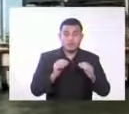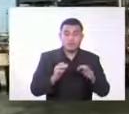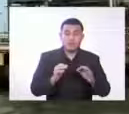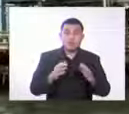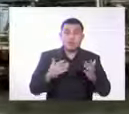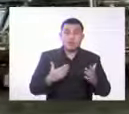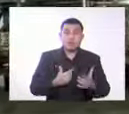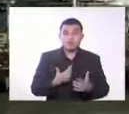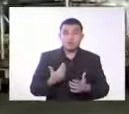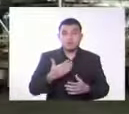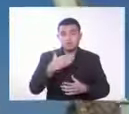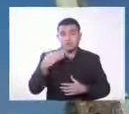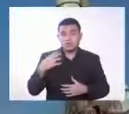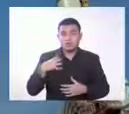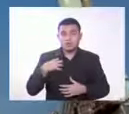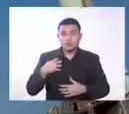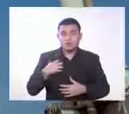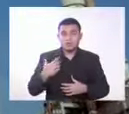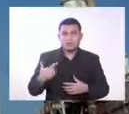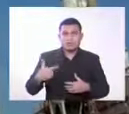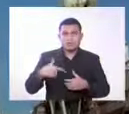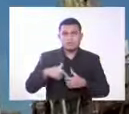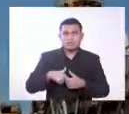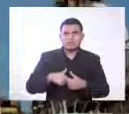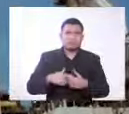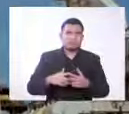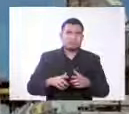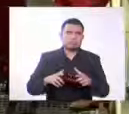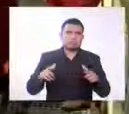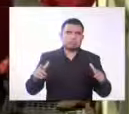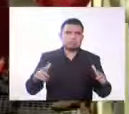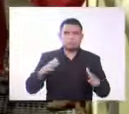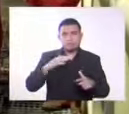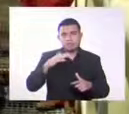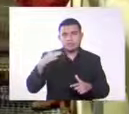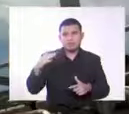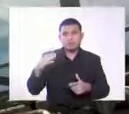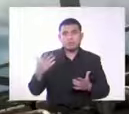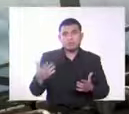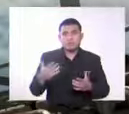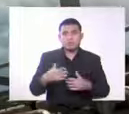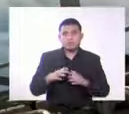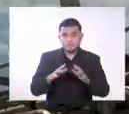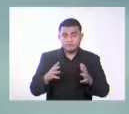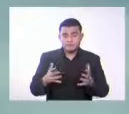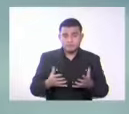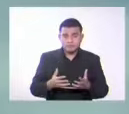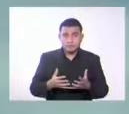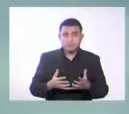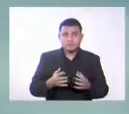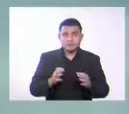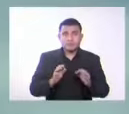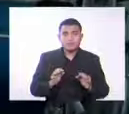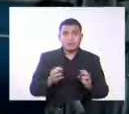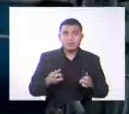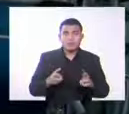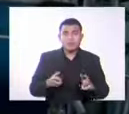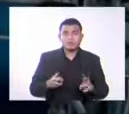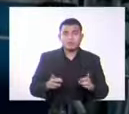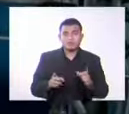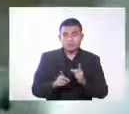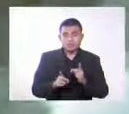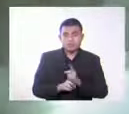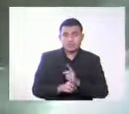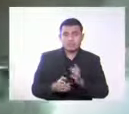país, dueño de la reserva de petróleo más grande del mundo y uno de los mayores productores, que mejoremos los métodos de refinamiento.